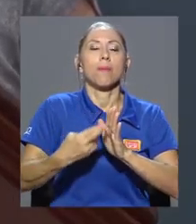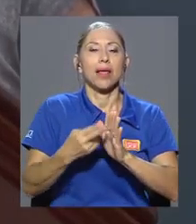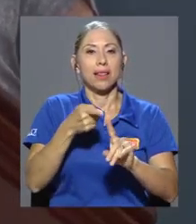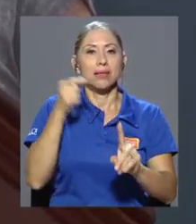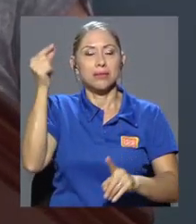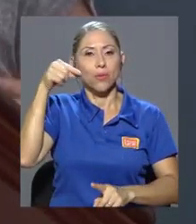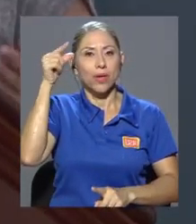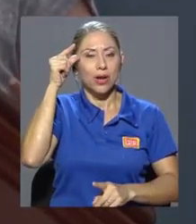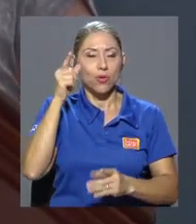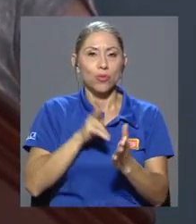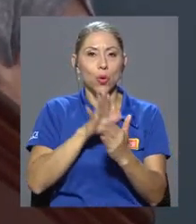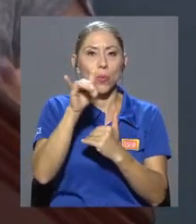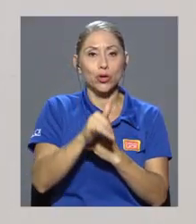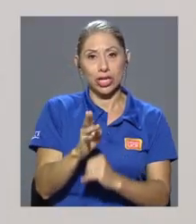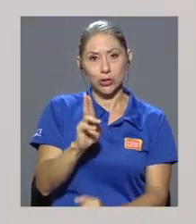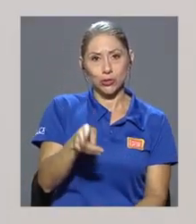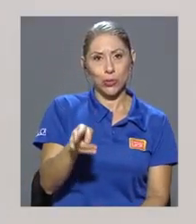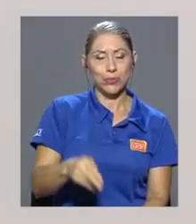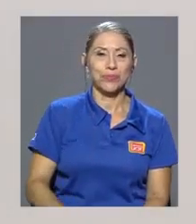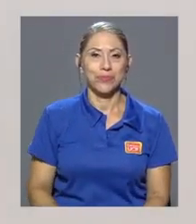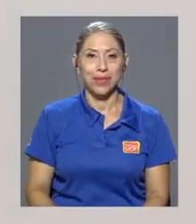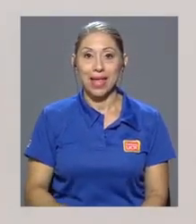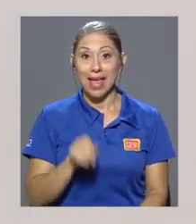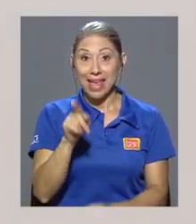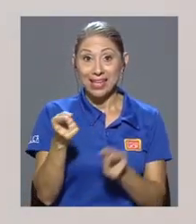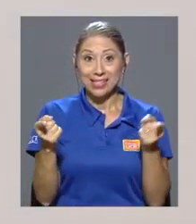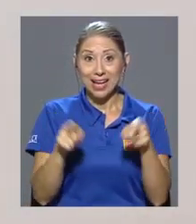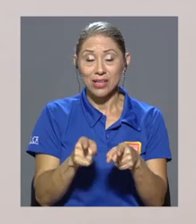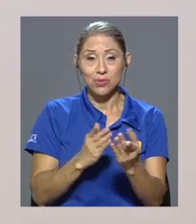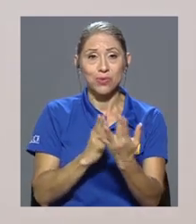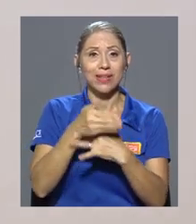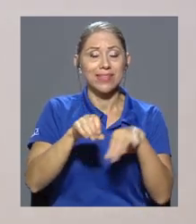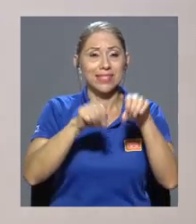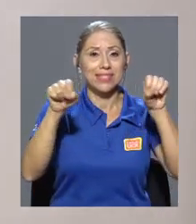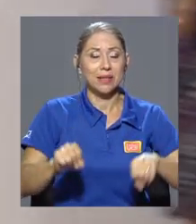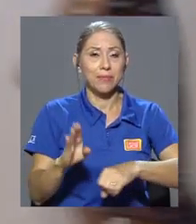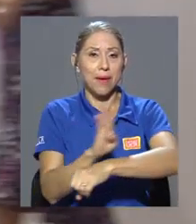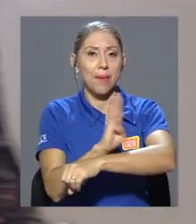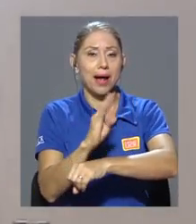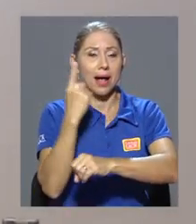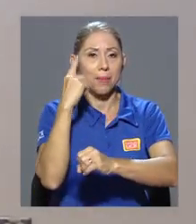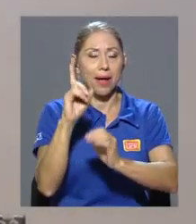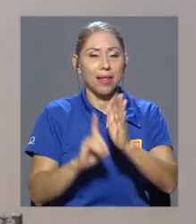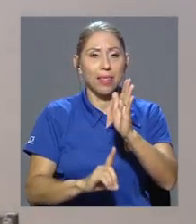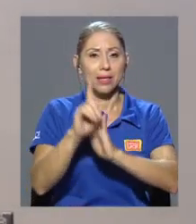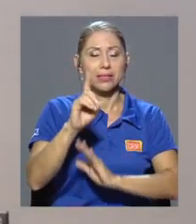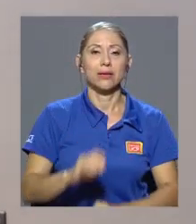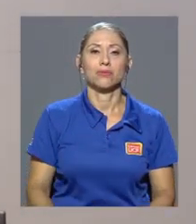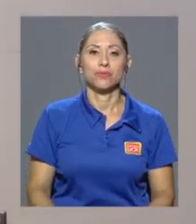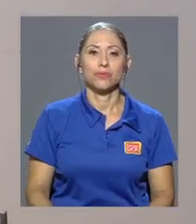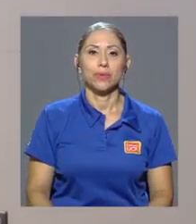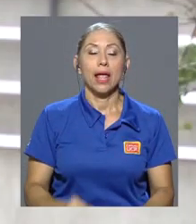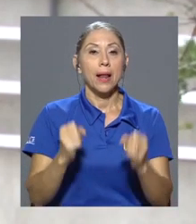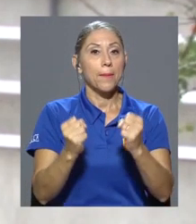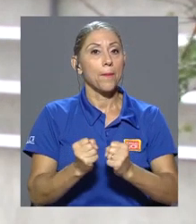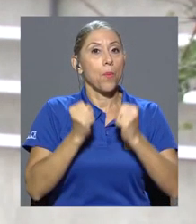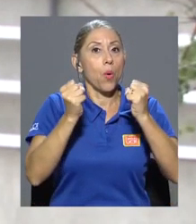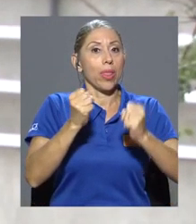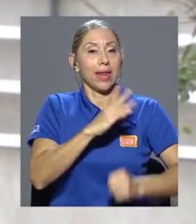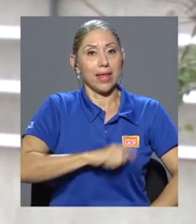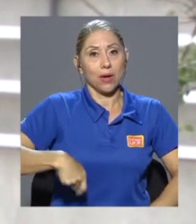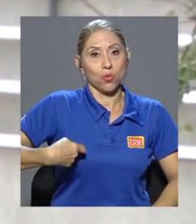este en proyectos de esta índole. En este caso, a través del sistema de banca para el desarrollo. El rol que tiene el Poder